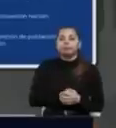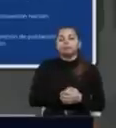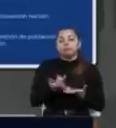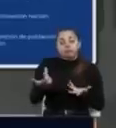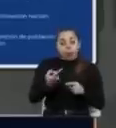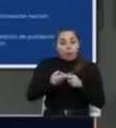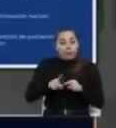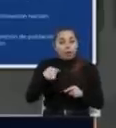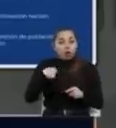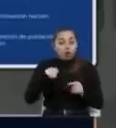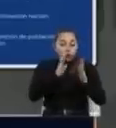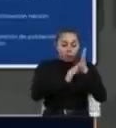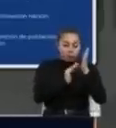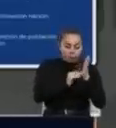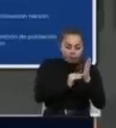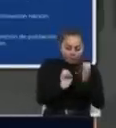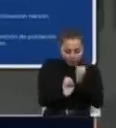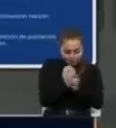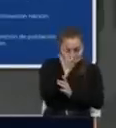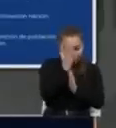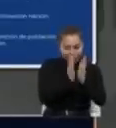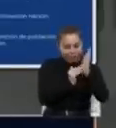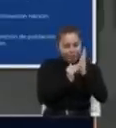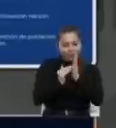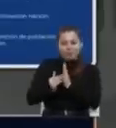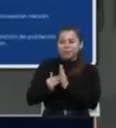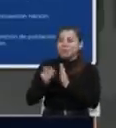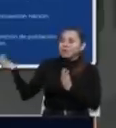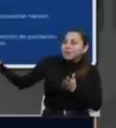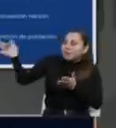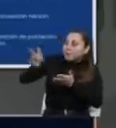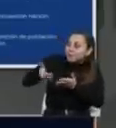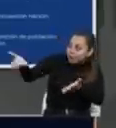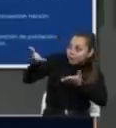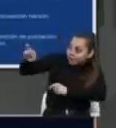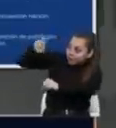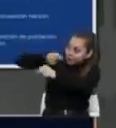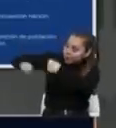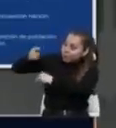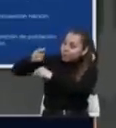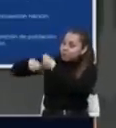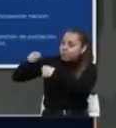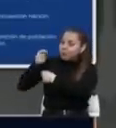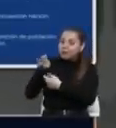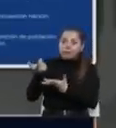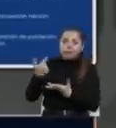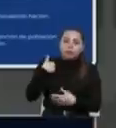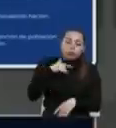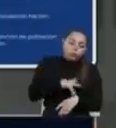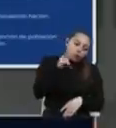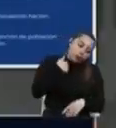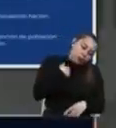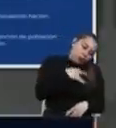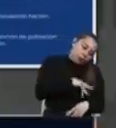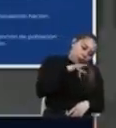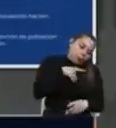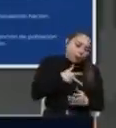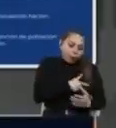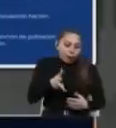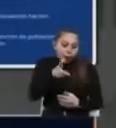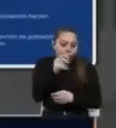Pero si sembramos plátano, nadie va a venir a comprarlo. Tenemos que salir nosotros y no tenemos